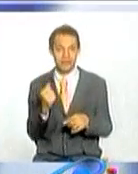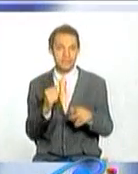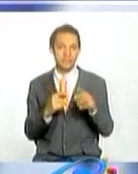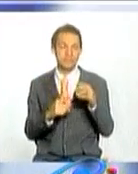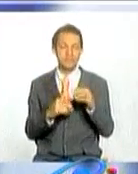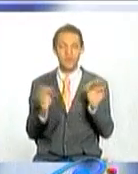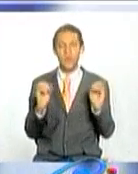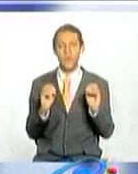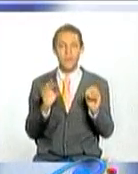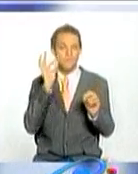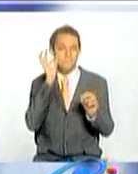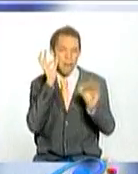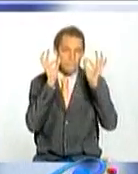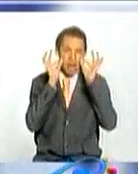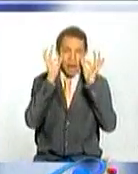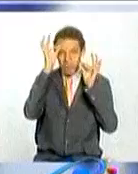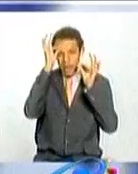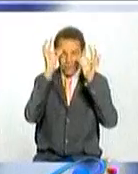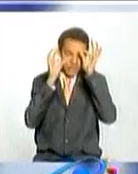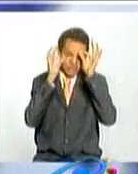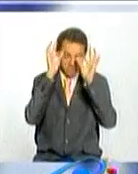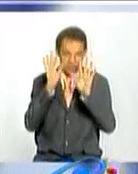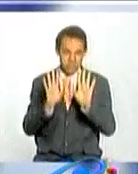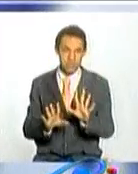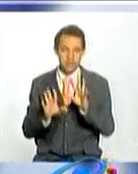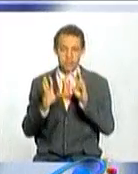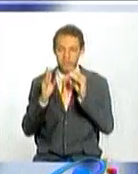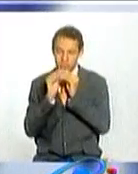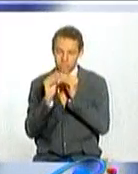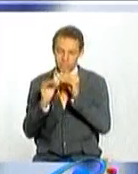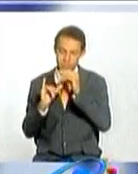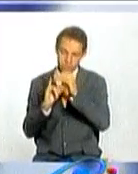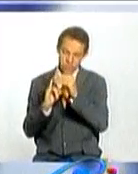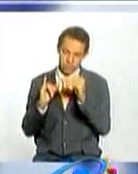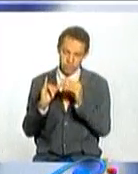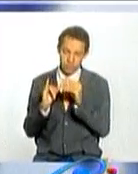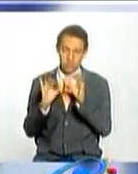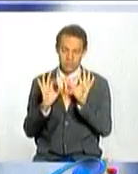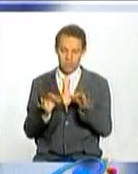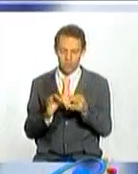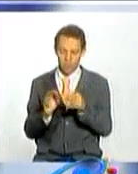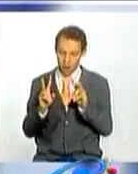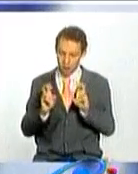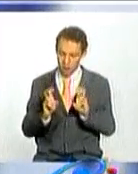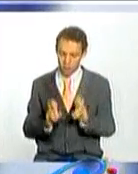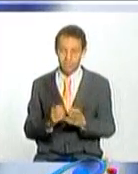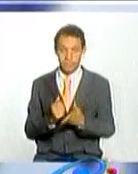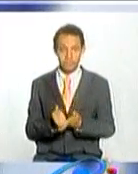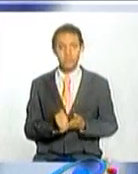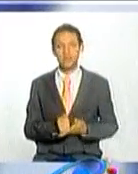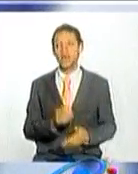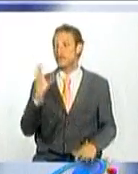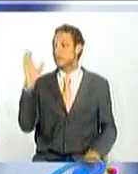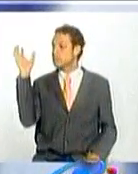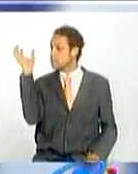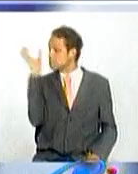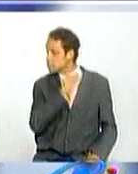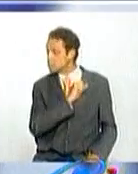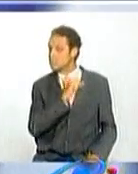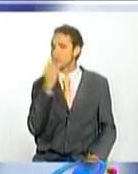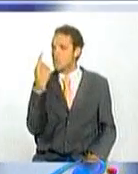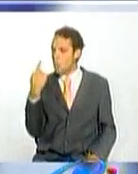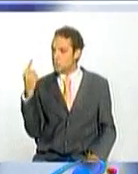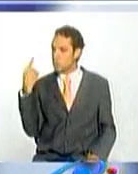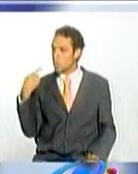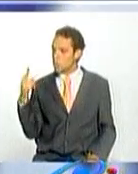descartar que no se trate de unos ovarios poliquísticos a los cuales hay que darles un tratamiento adecuado. ¿Se dan cuenta? Existen las manifestaciones clínicas, todo